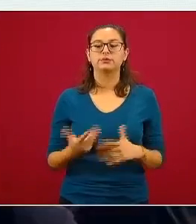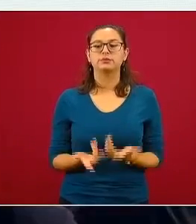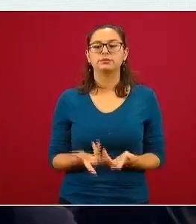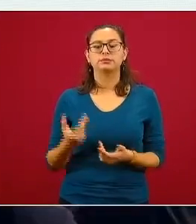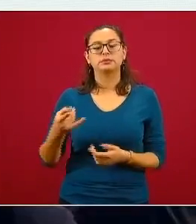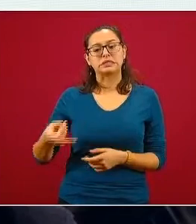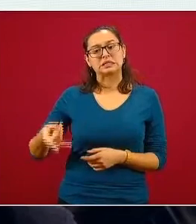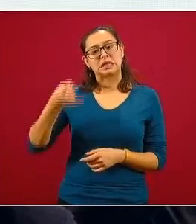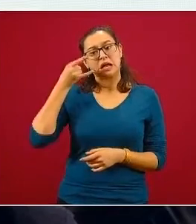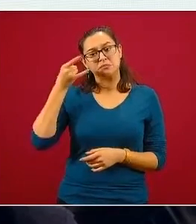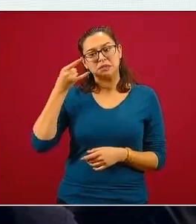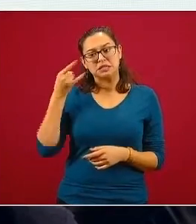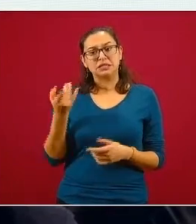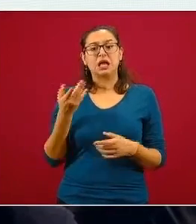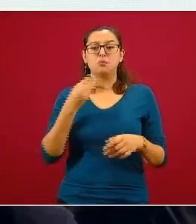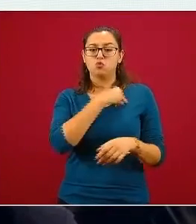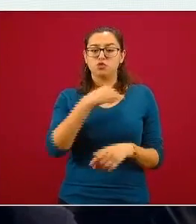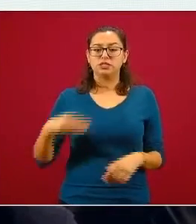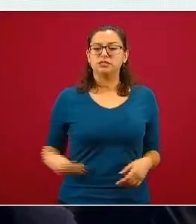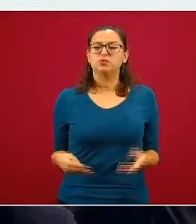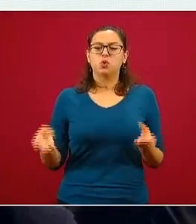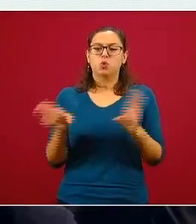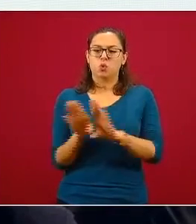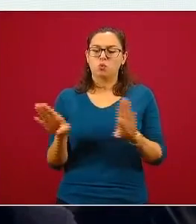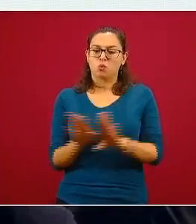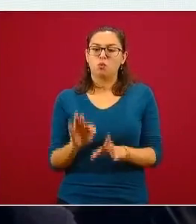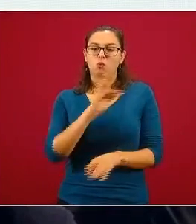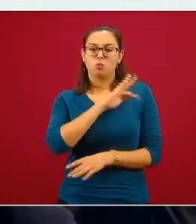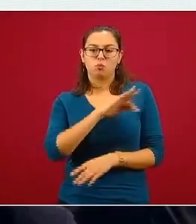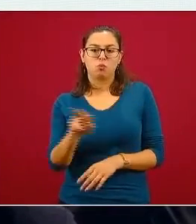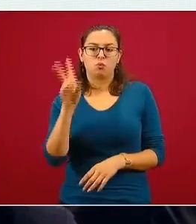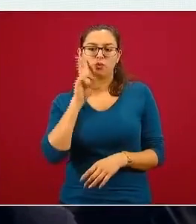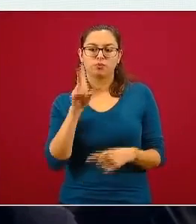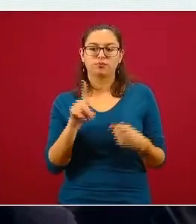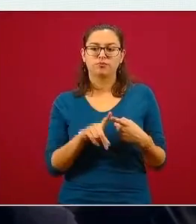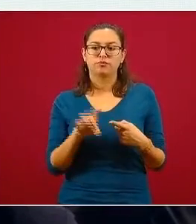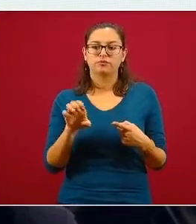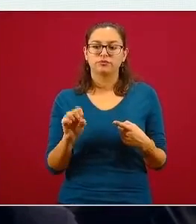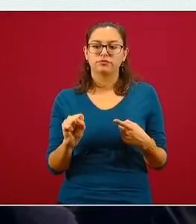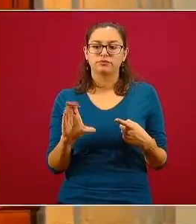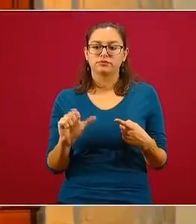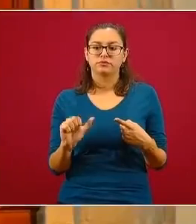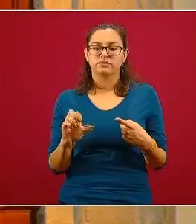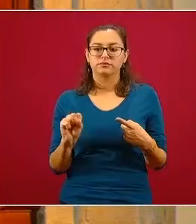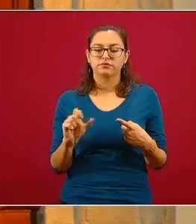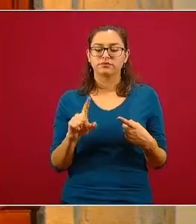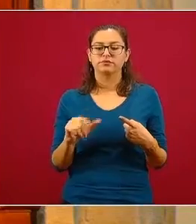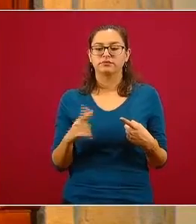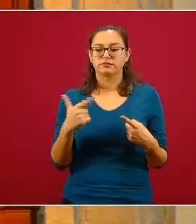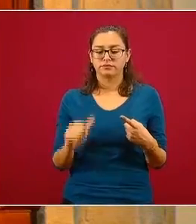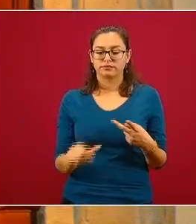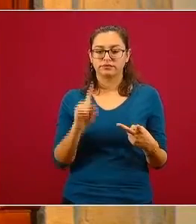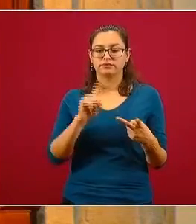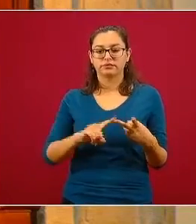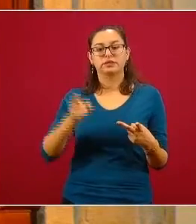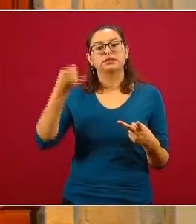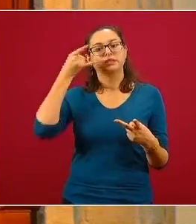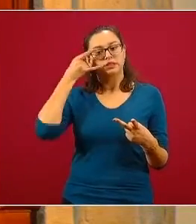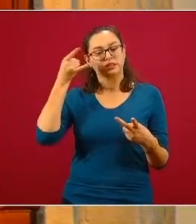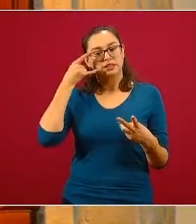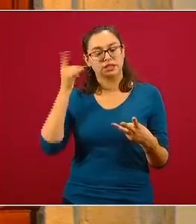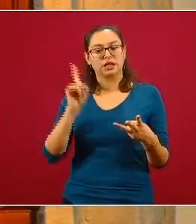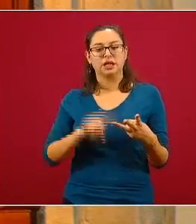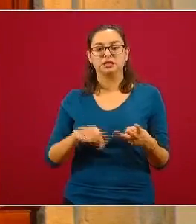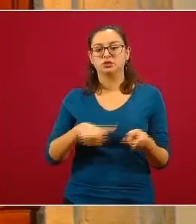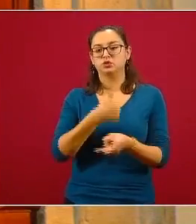Campeche que han contribuido de manera importante. Aquí resaltan prácticamente Escárcega, resalta Campeche como tal y resalta